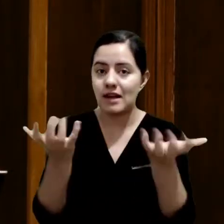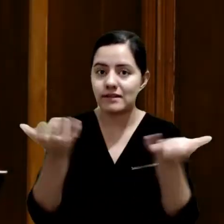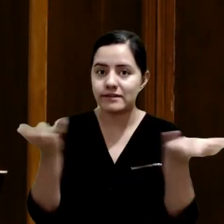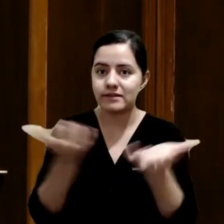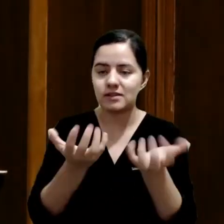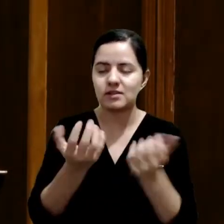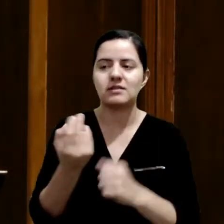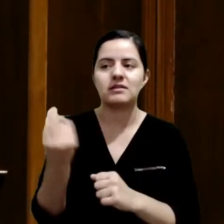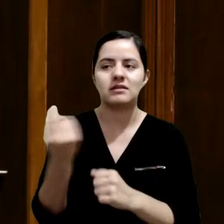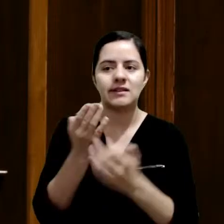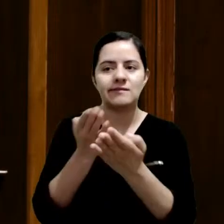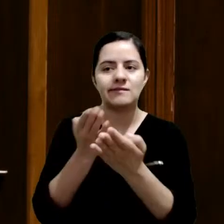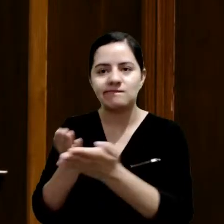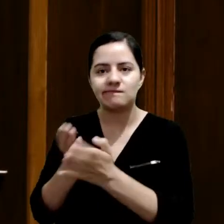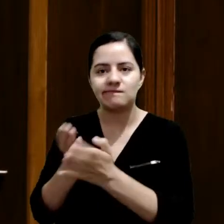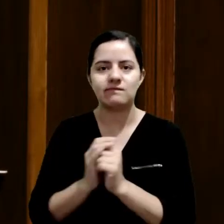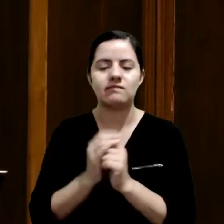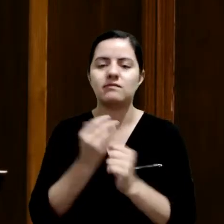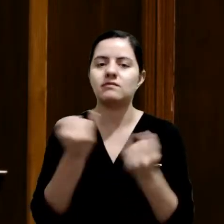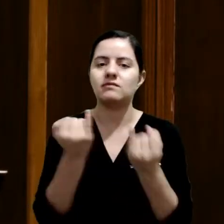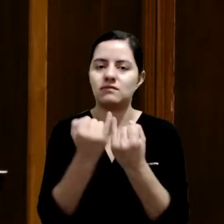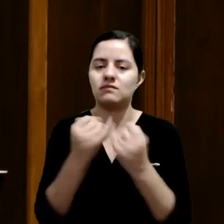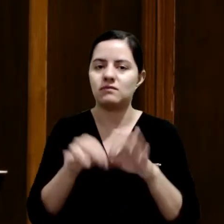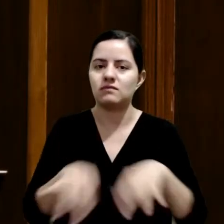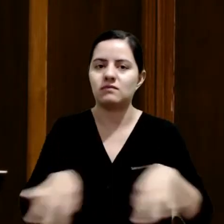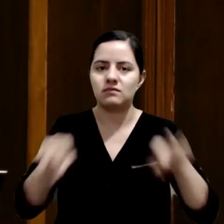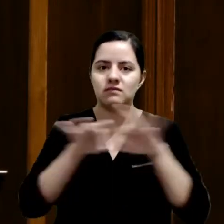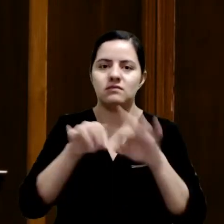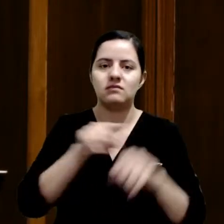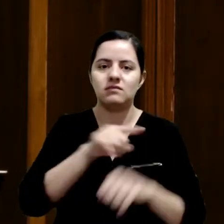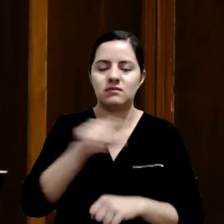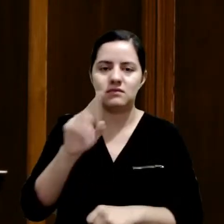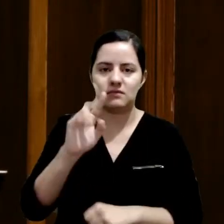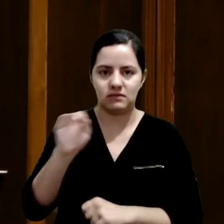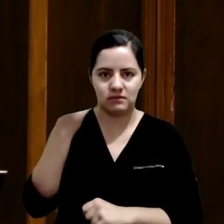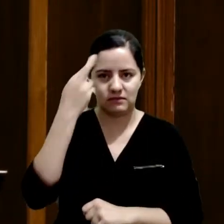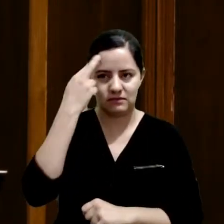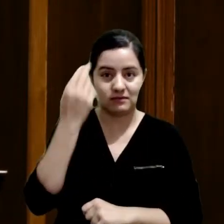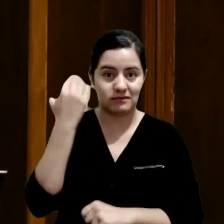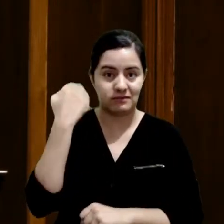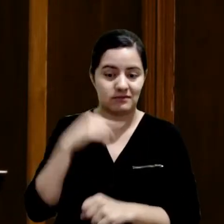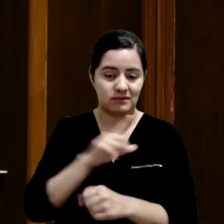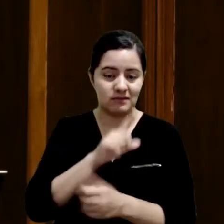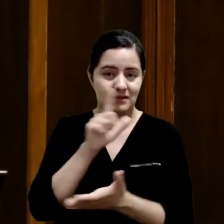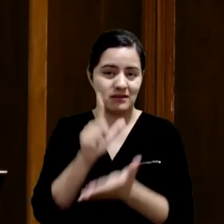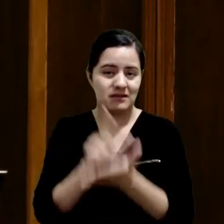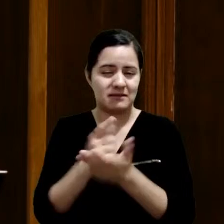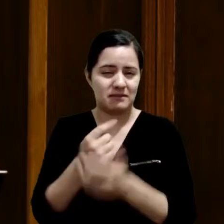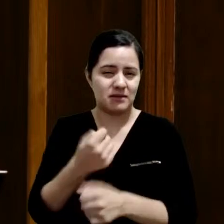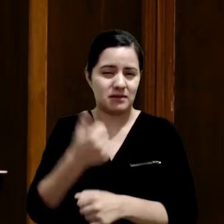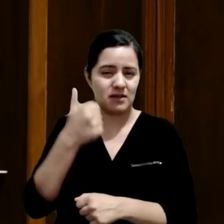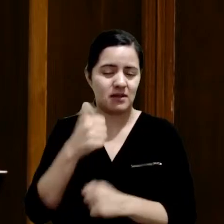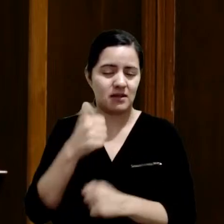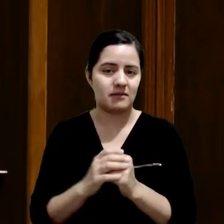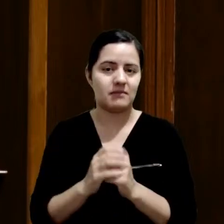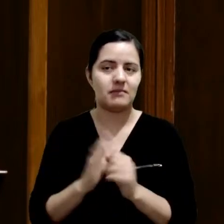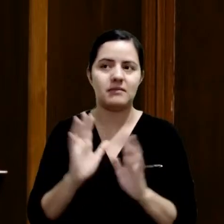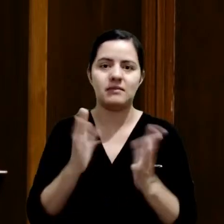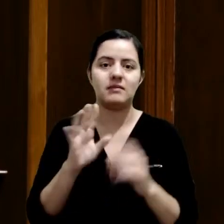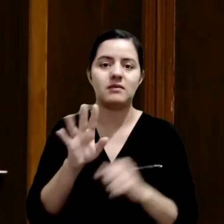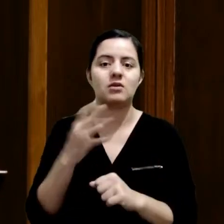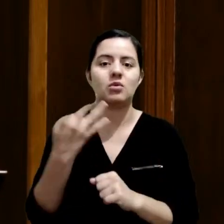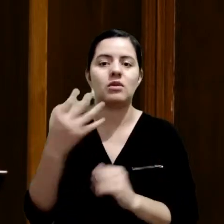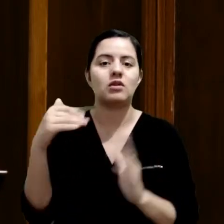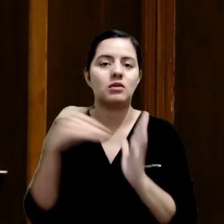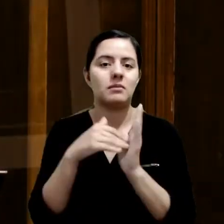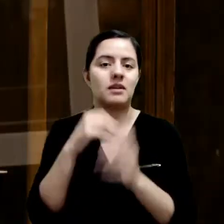es importante recordar que algunas de las primeras leyes que fueron codificadas por primera vez hace más de 4000